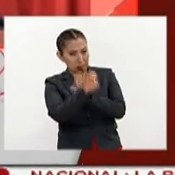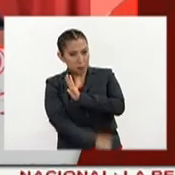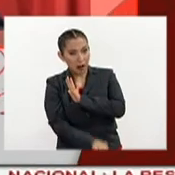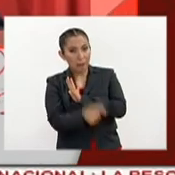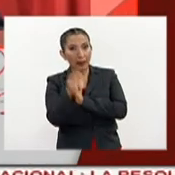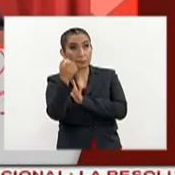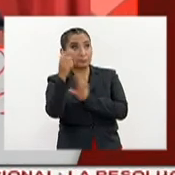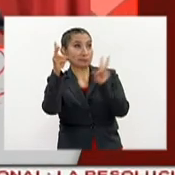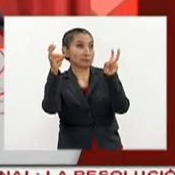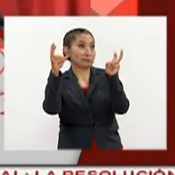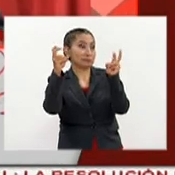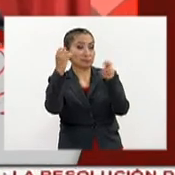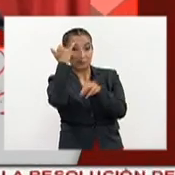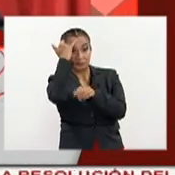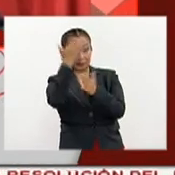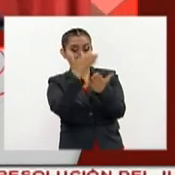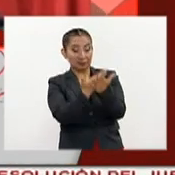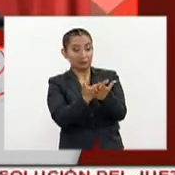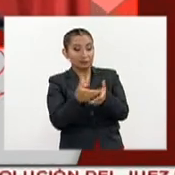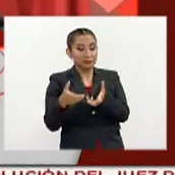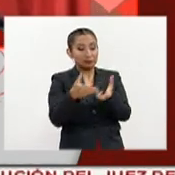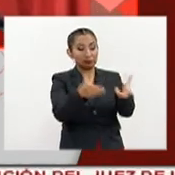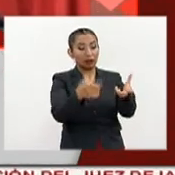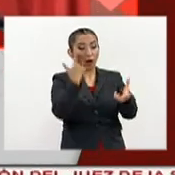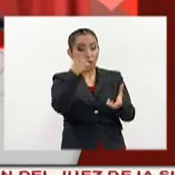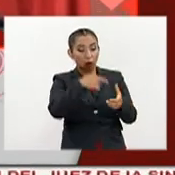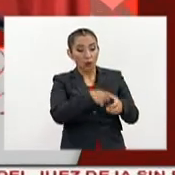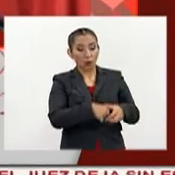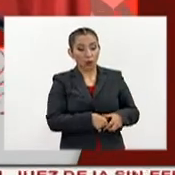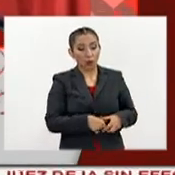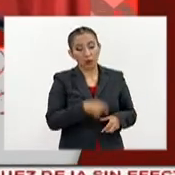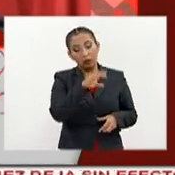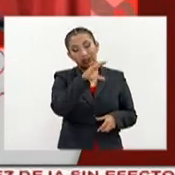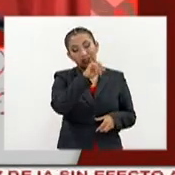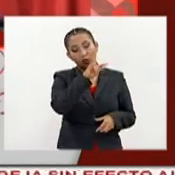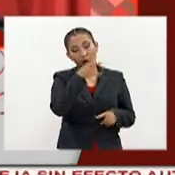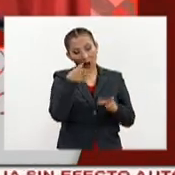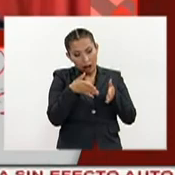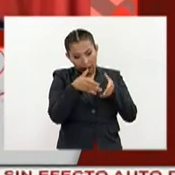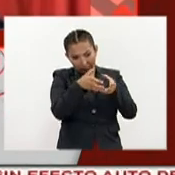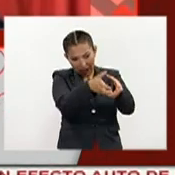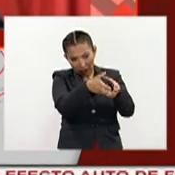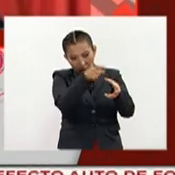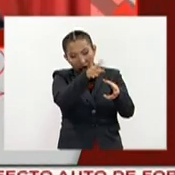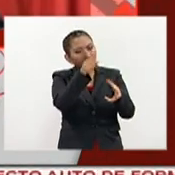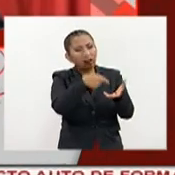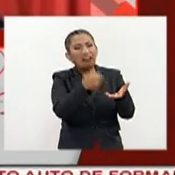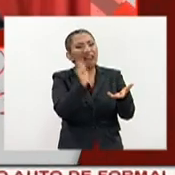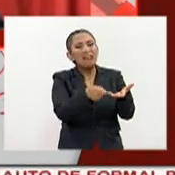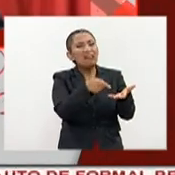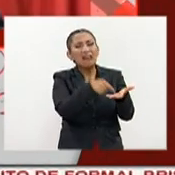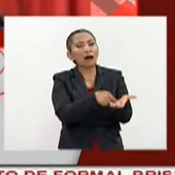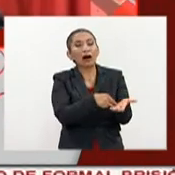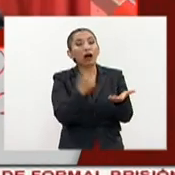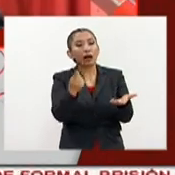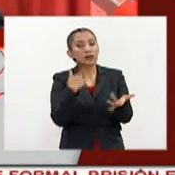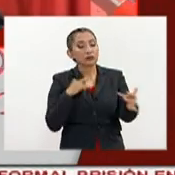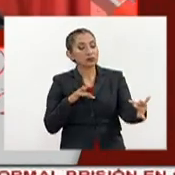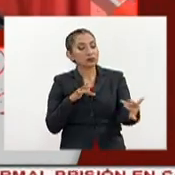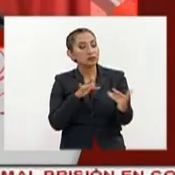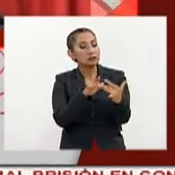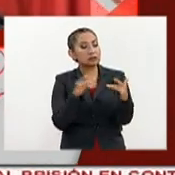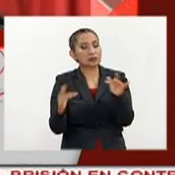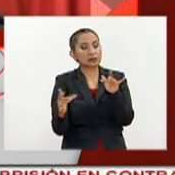la famosa iniciativa de la ruta, un cinturón, una ruta, que propone pues